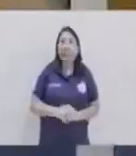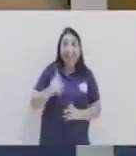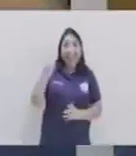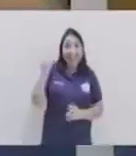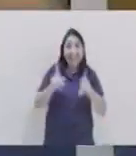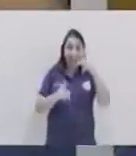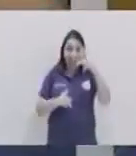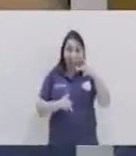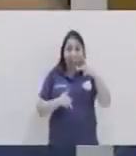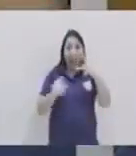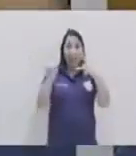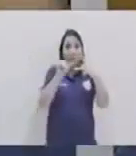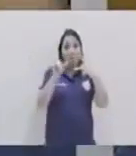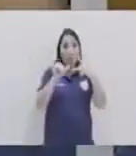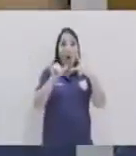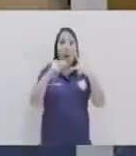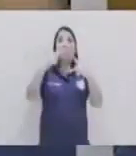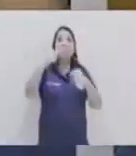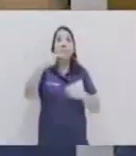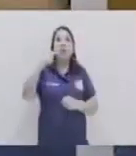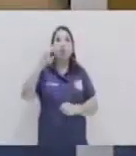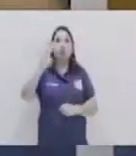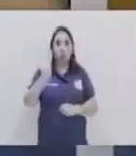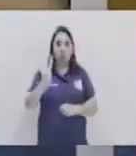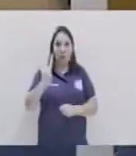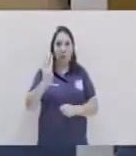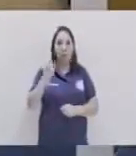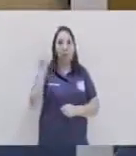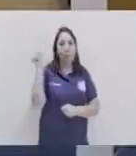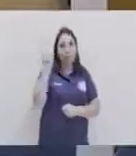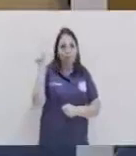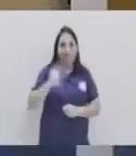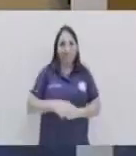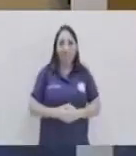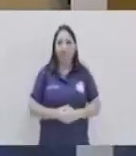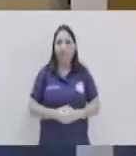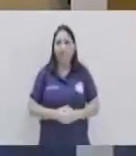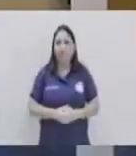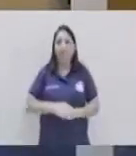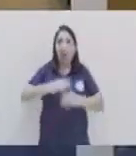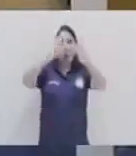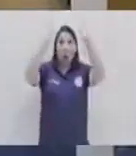me quedaría K es igual a menos 4, que sería el segundo valor